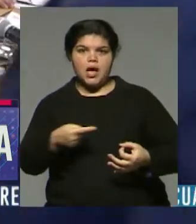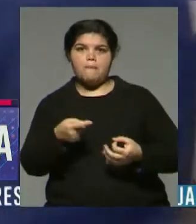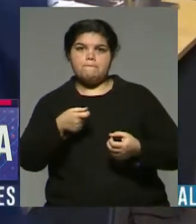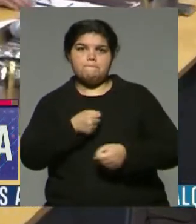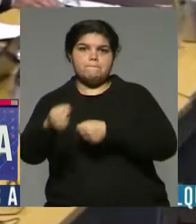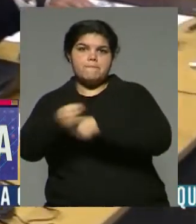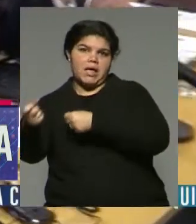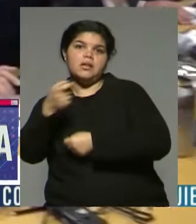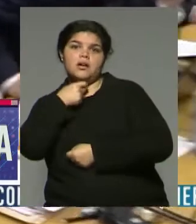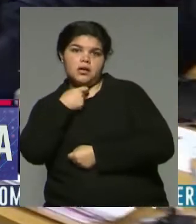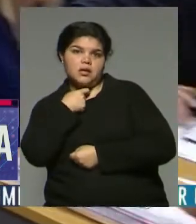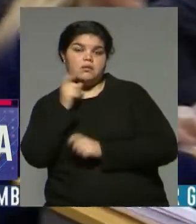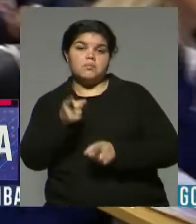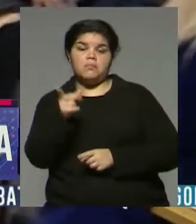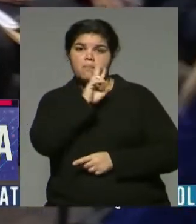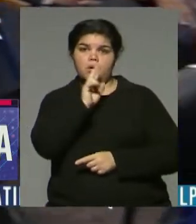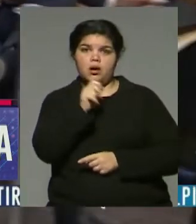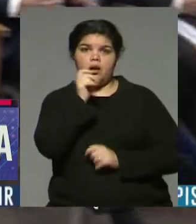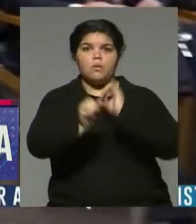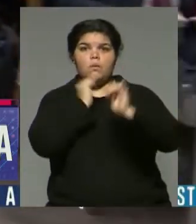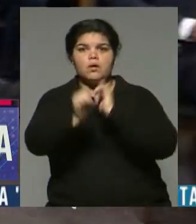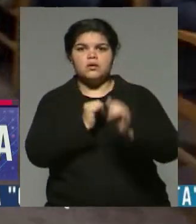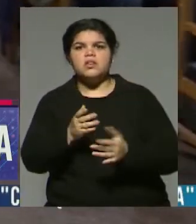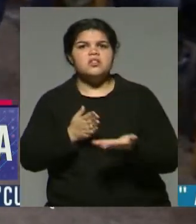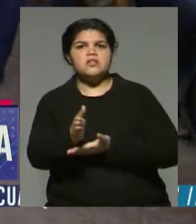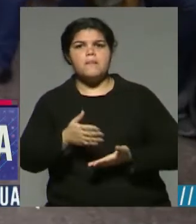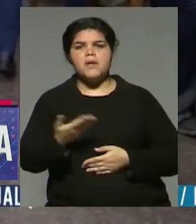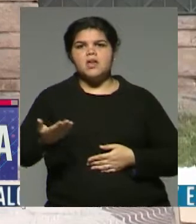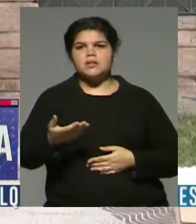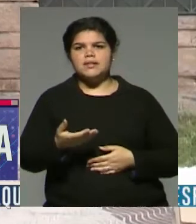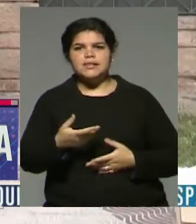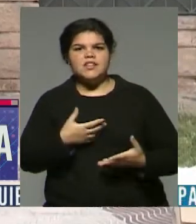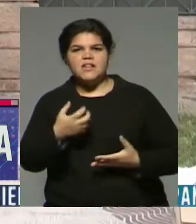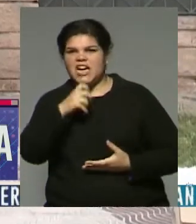dice acá Carolina Cessén. Me celaba por todo y creía que las hijas no